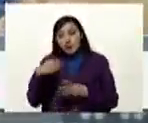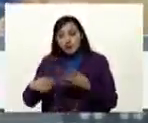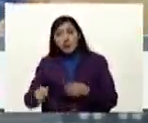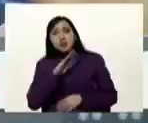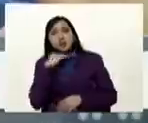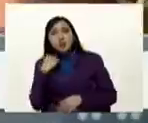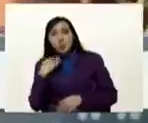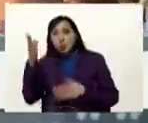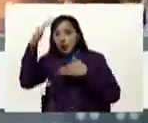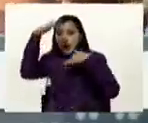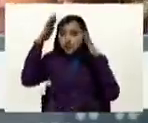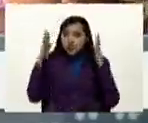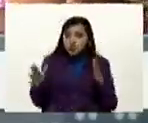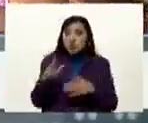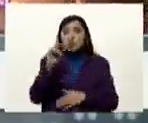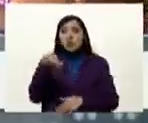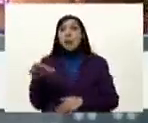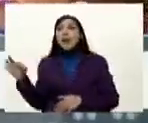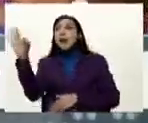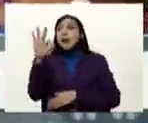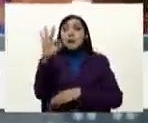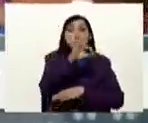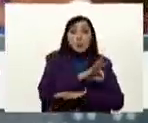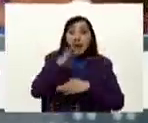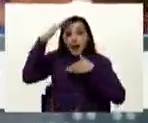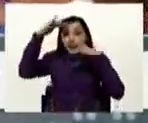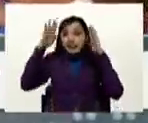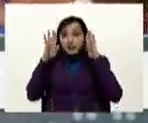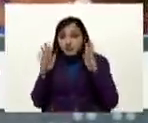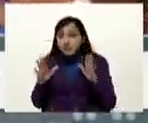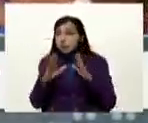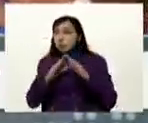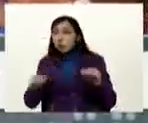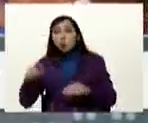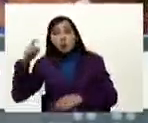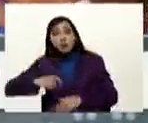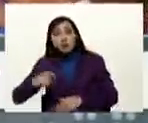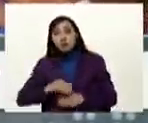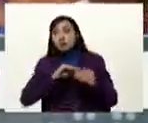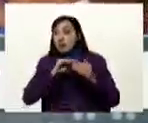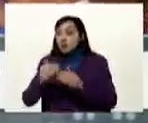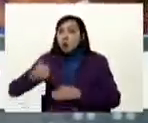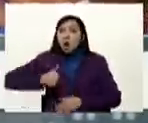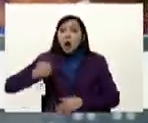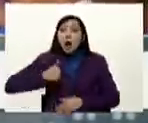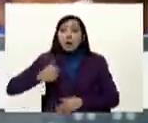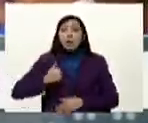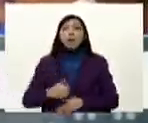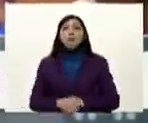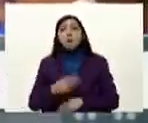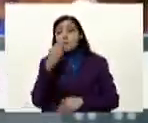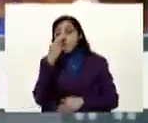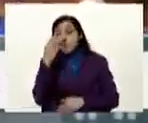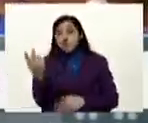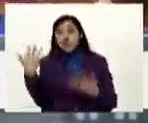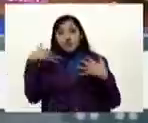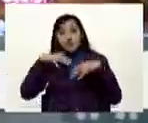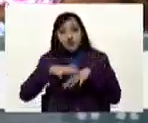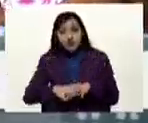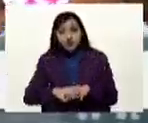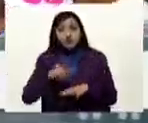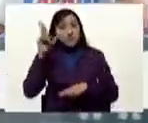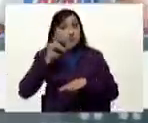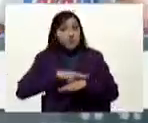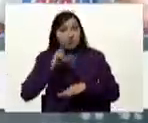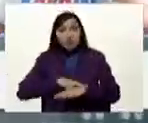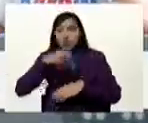de criaderos, todo lo que la población necesita y que podamos aprovechar desde esta visita integral donde está el médico, la médica,